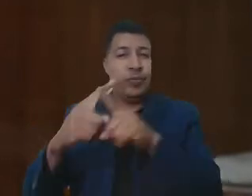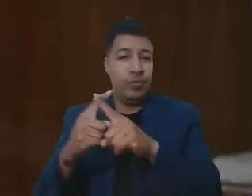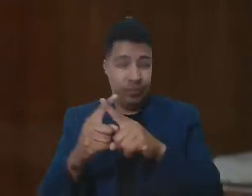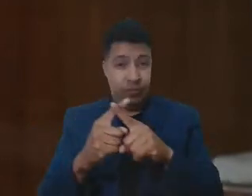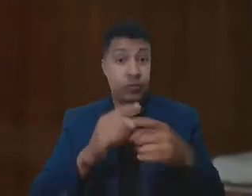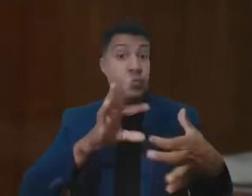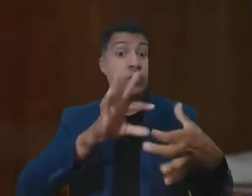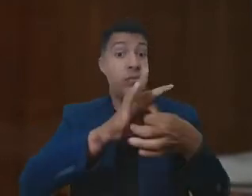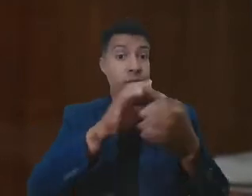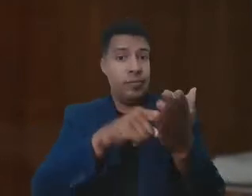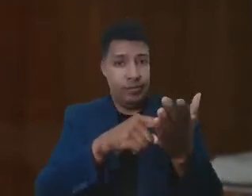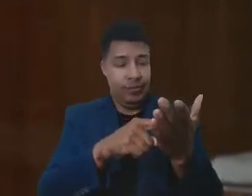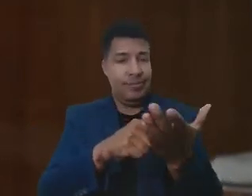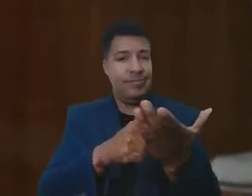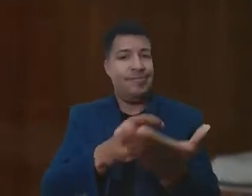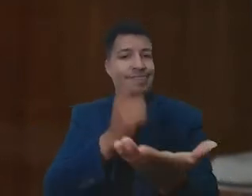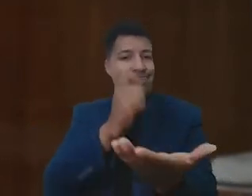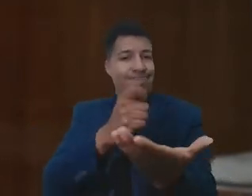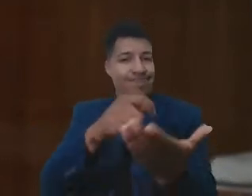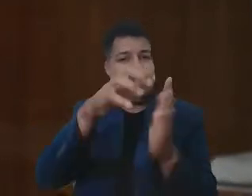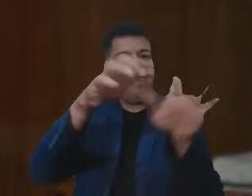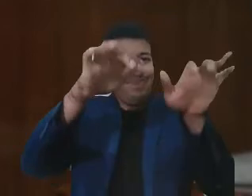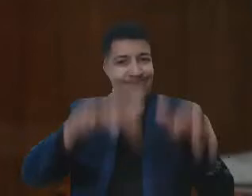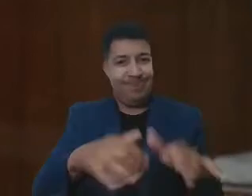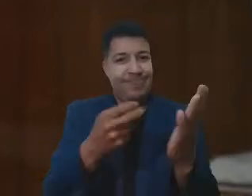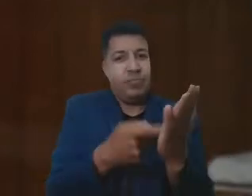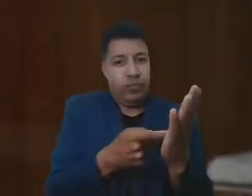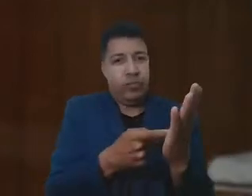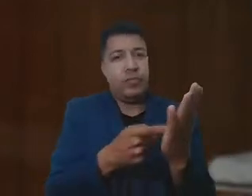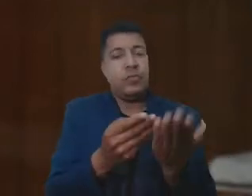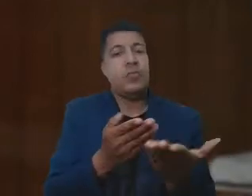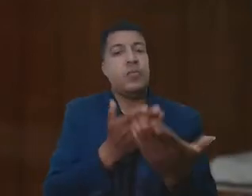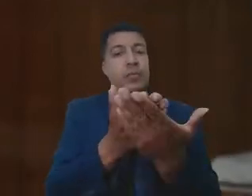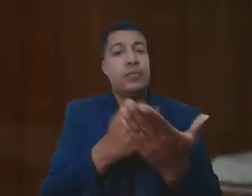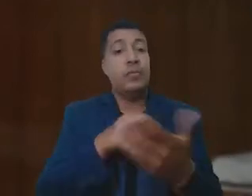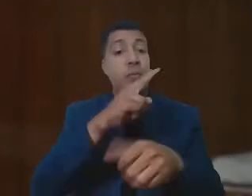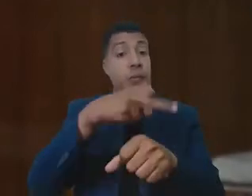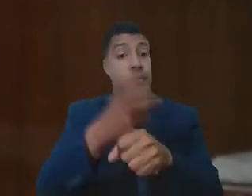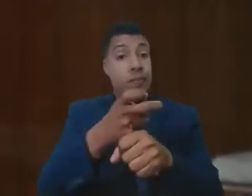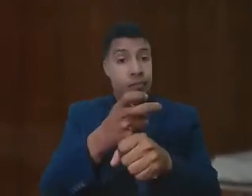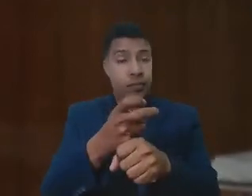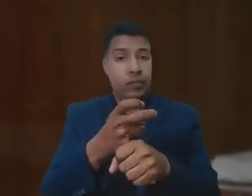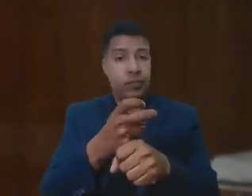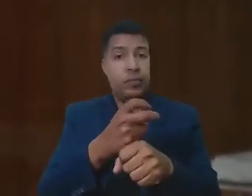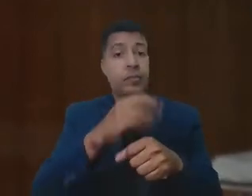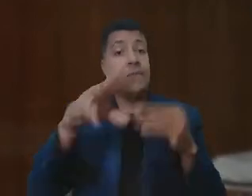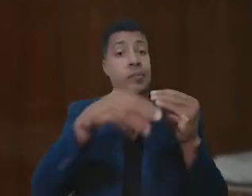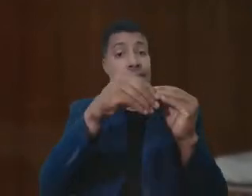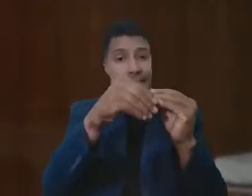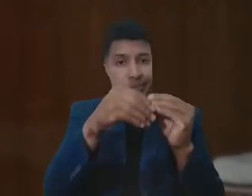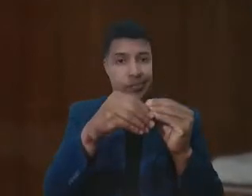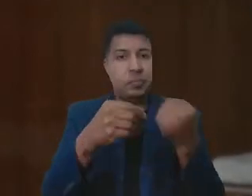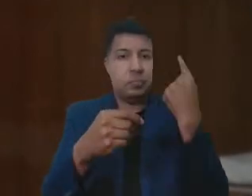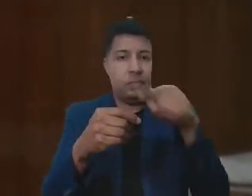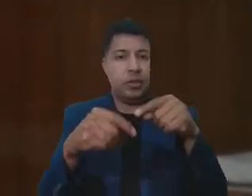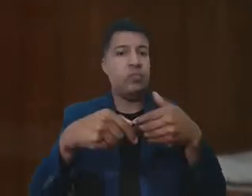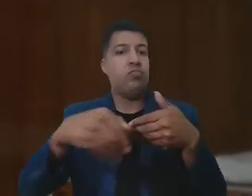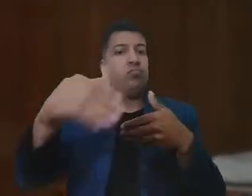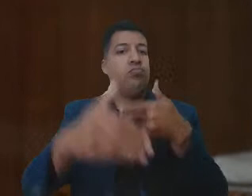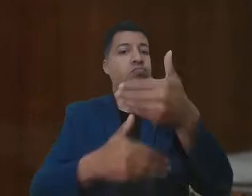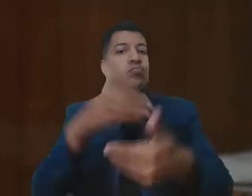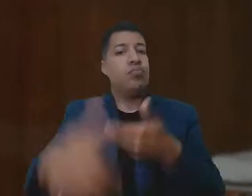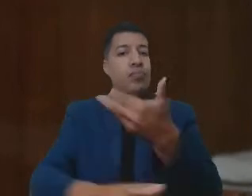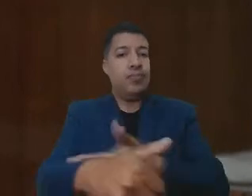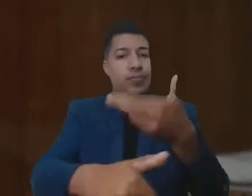y contenido en el proyecto de decreto correspondiente. Segundo, se adjunta el proyecto de decreto para los efectos procedentes, dado